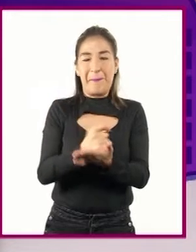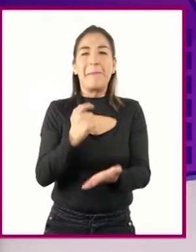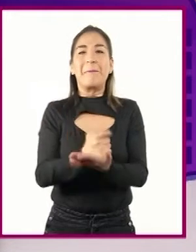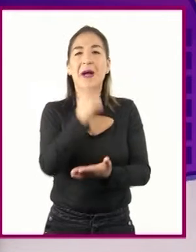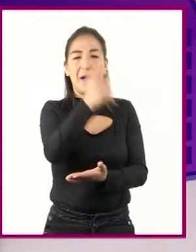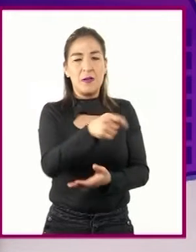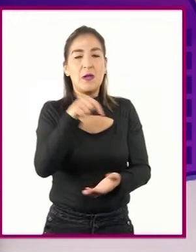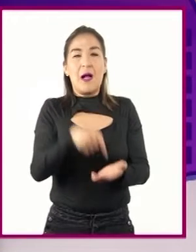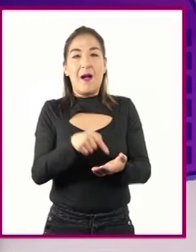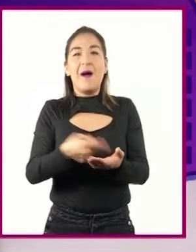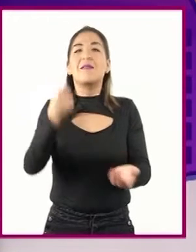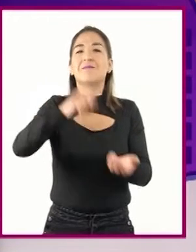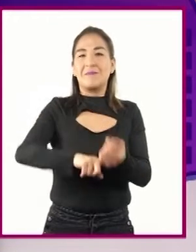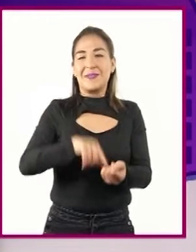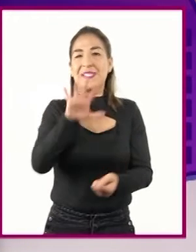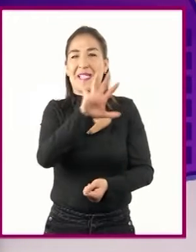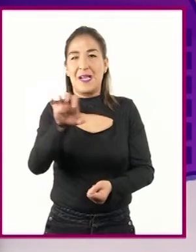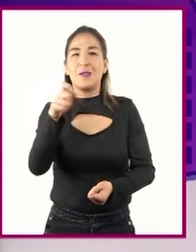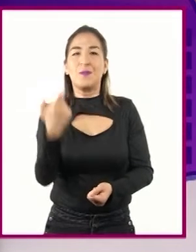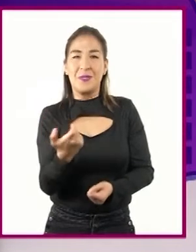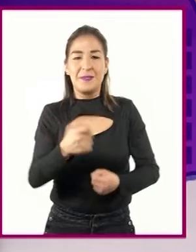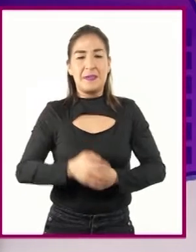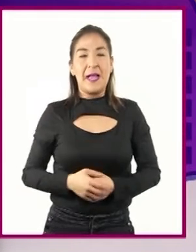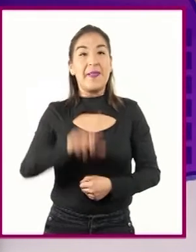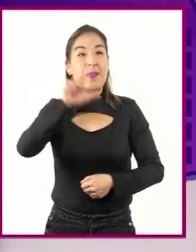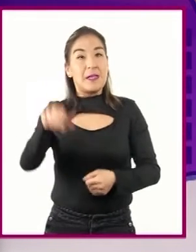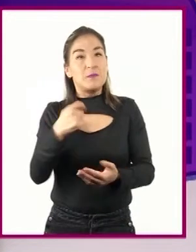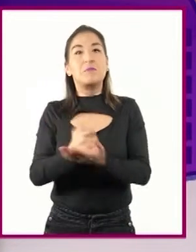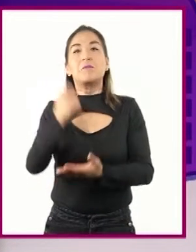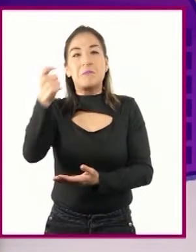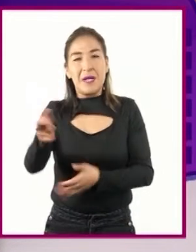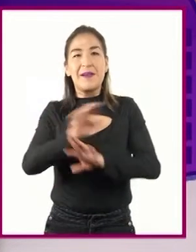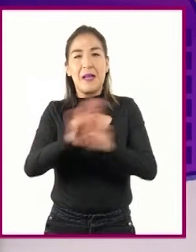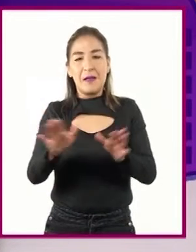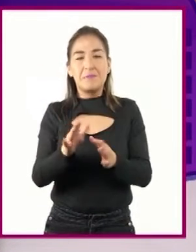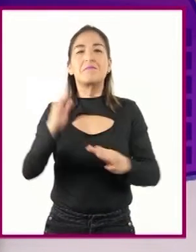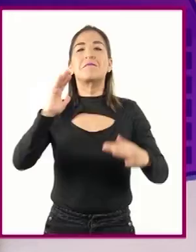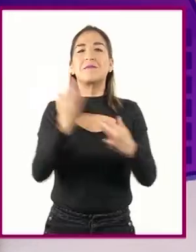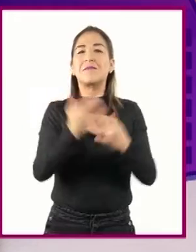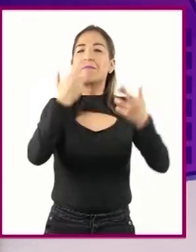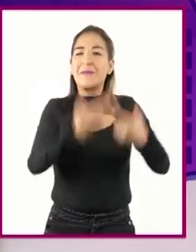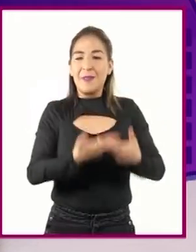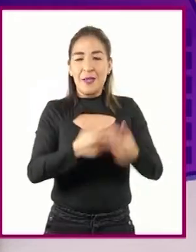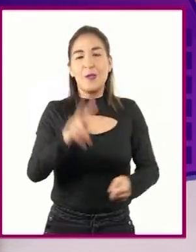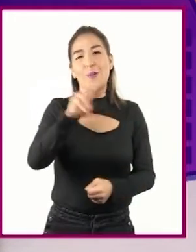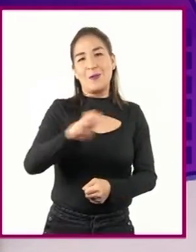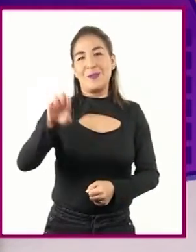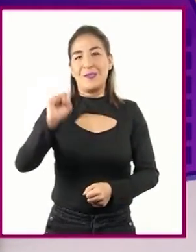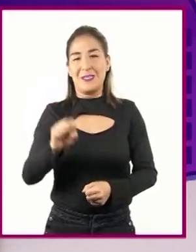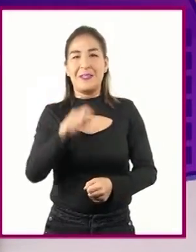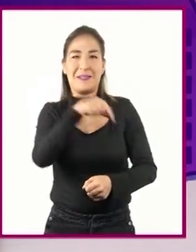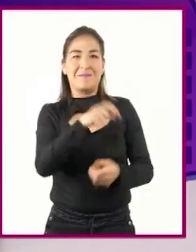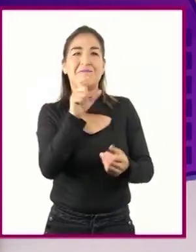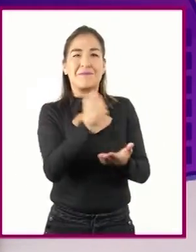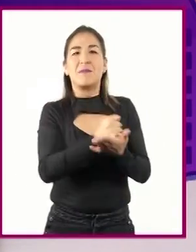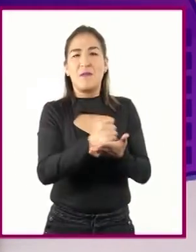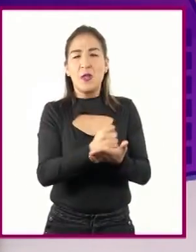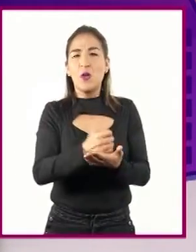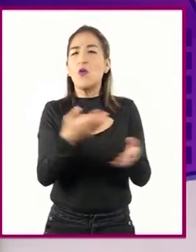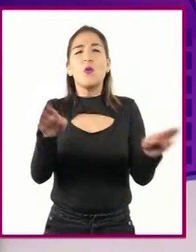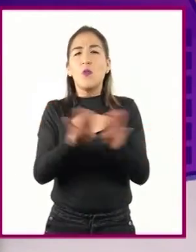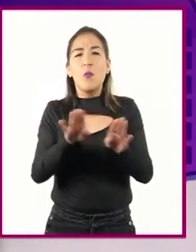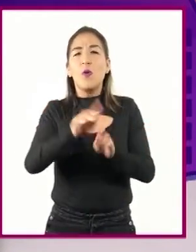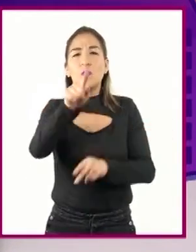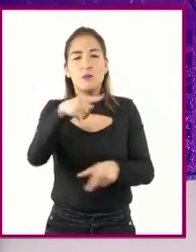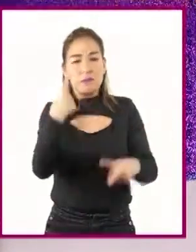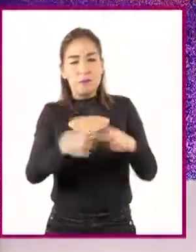tenía disponibles 500 pesos. Y después de pagar, le sobraron 260 pesos. ¿Qué serie de operaciones permiten